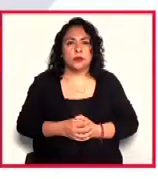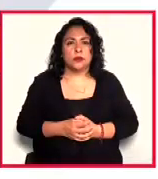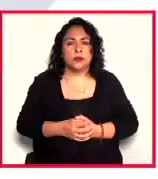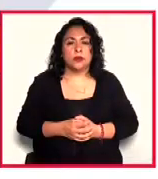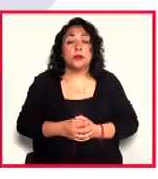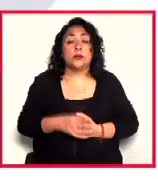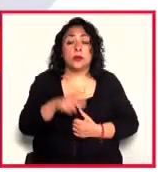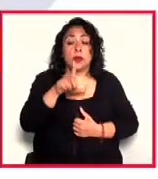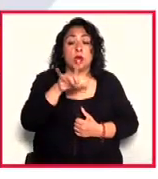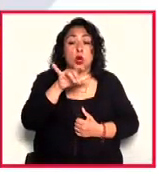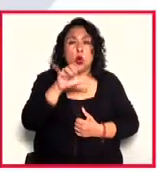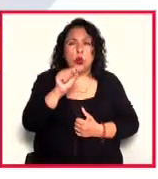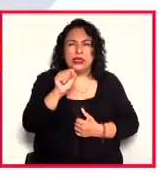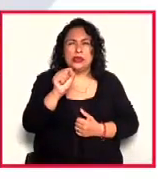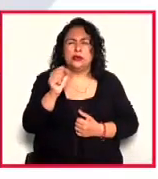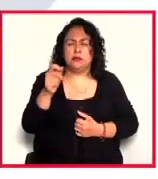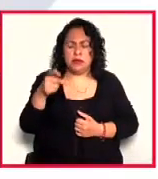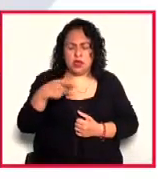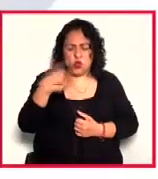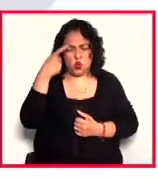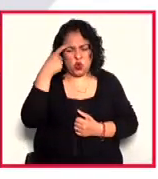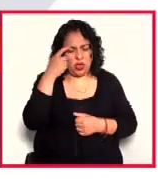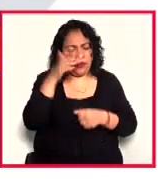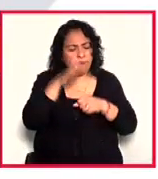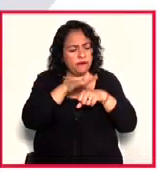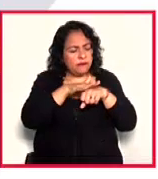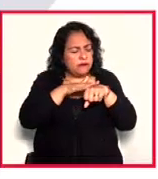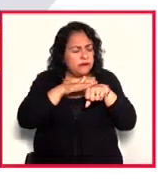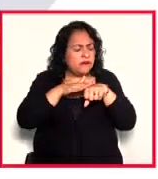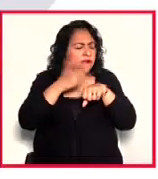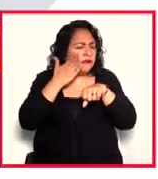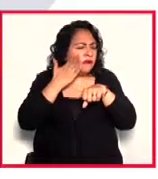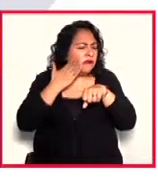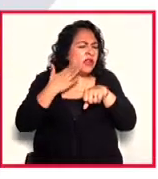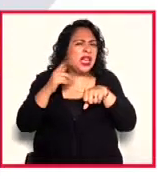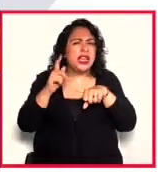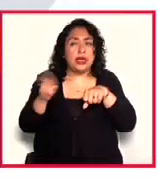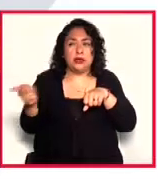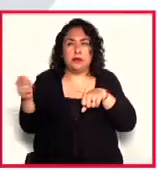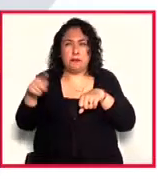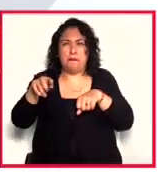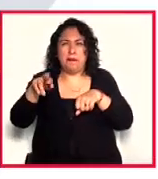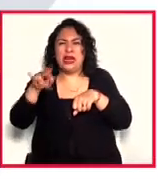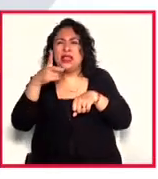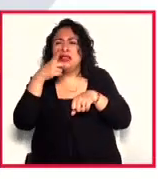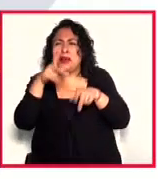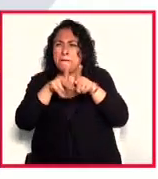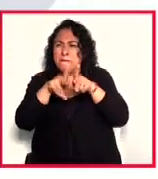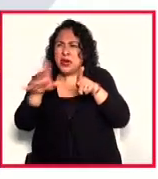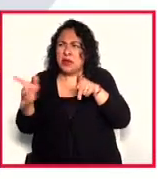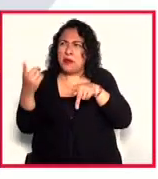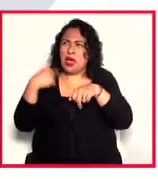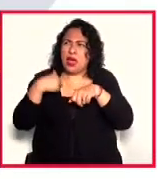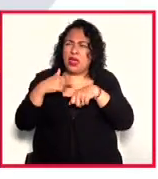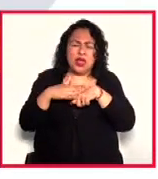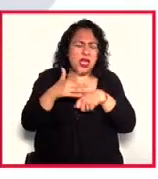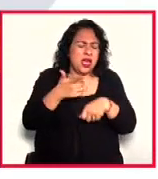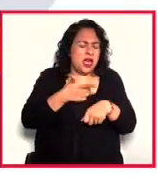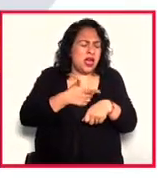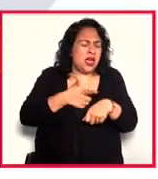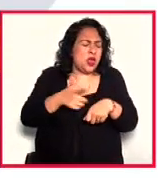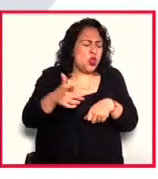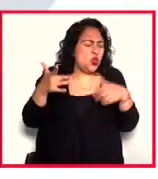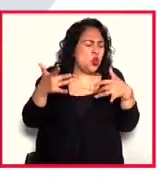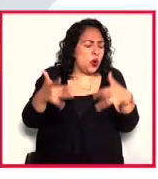Luis no para de preguntarse qué es una caricia. María le contó que las caricias de su prima la lastiman. Entonces, ¿las